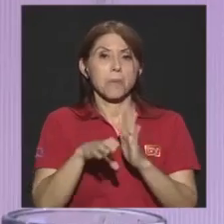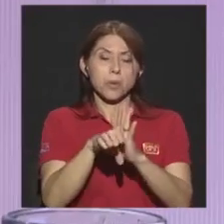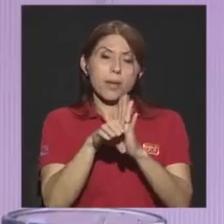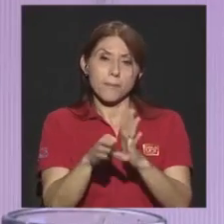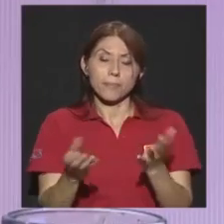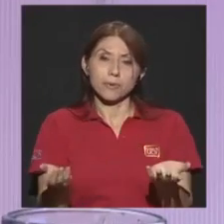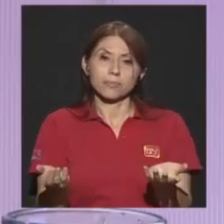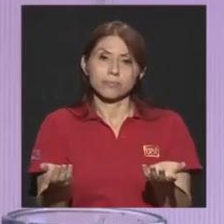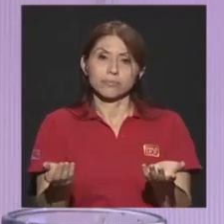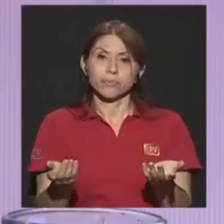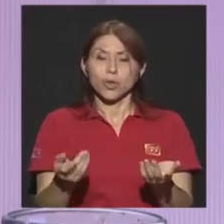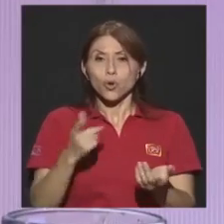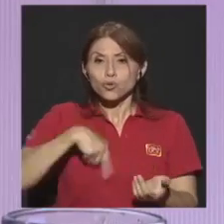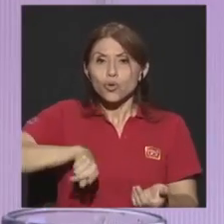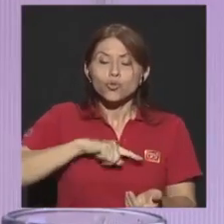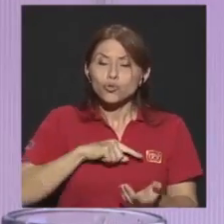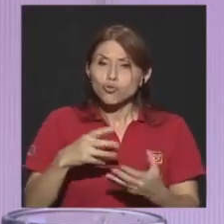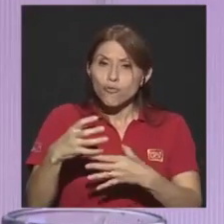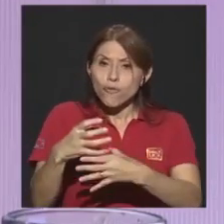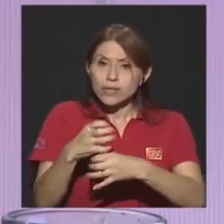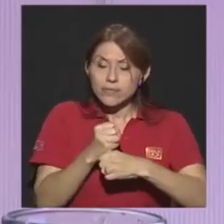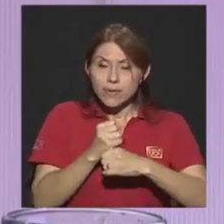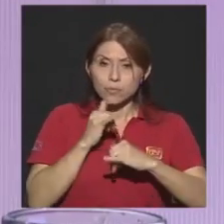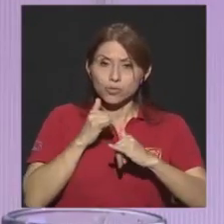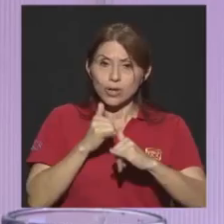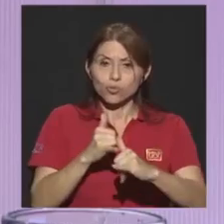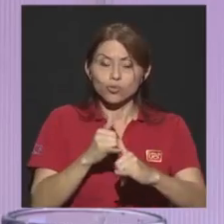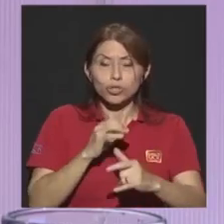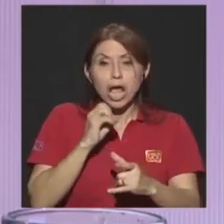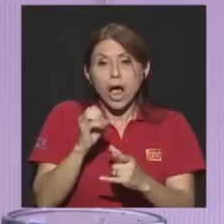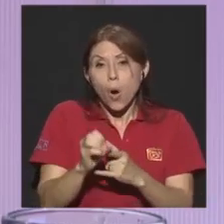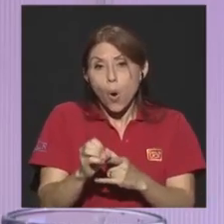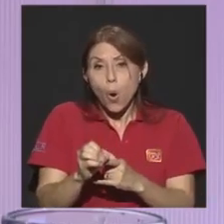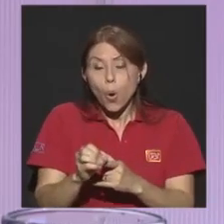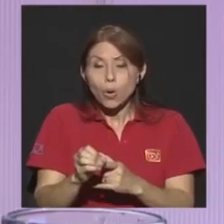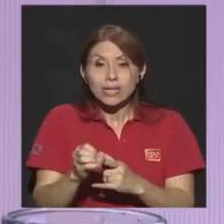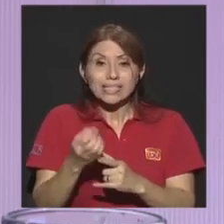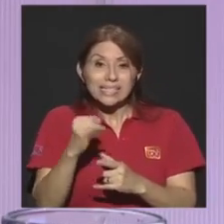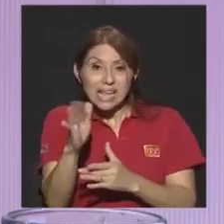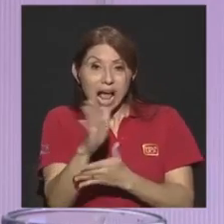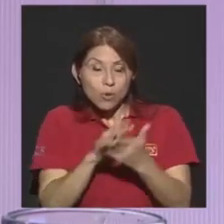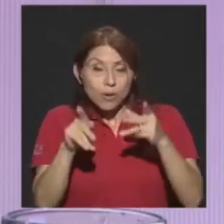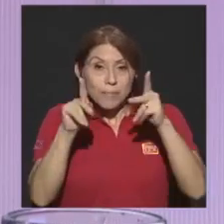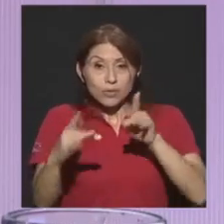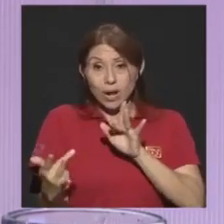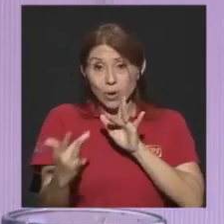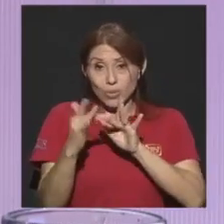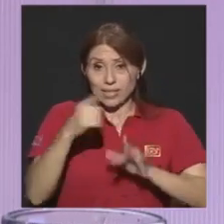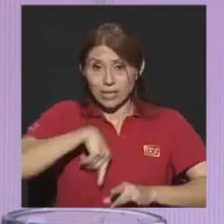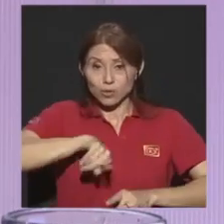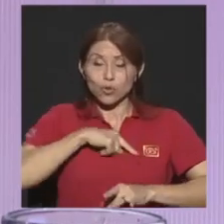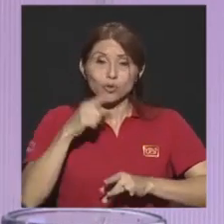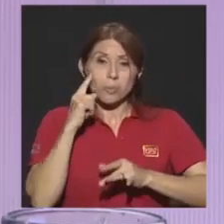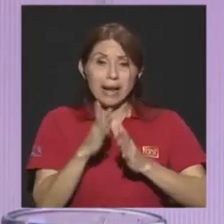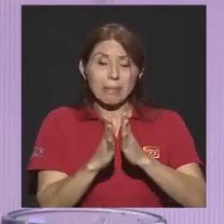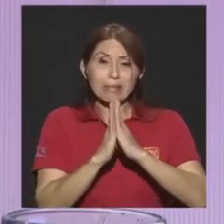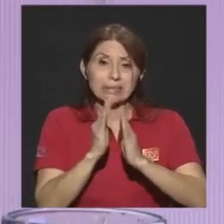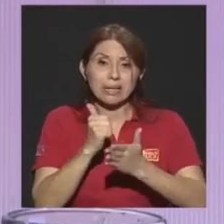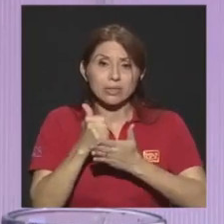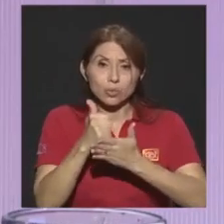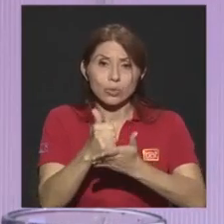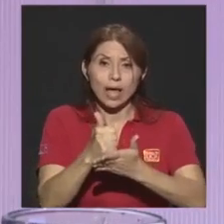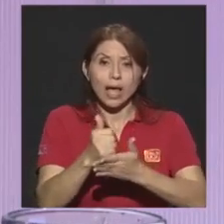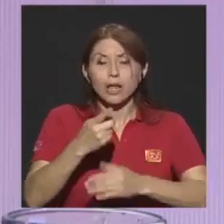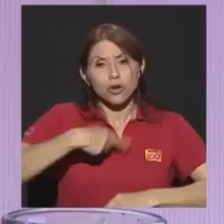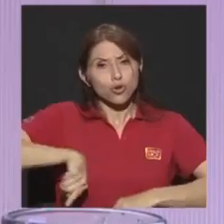de denuncia o algún tipo de mensaje solicitando ayuda, pues le redirigimos a instituciones